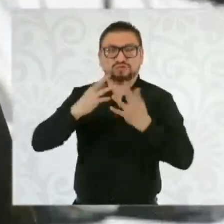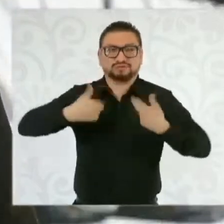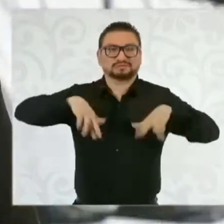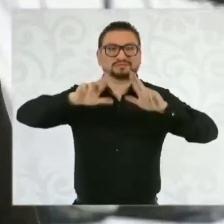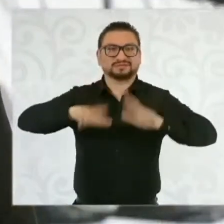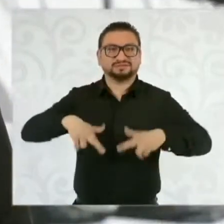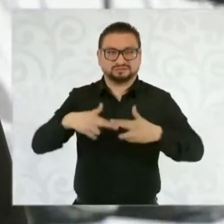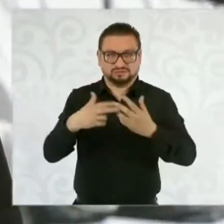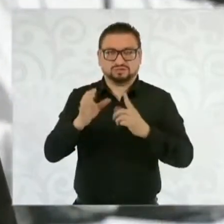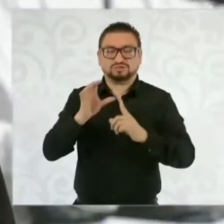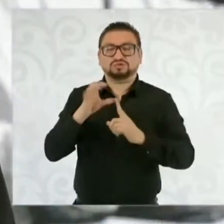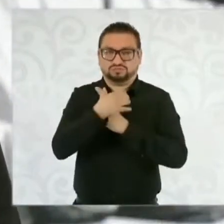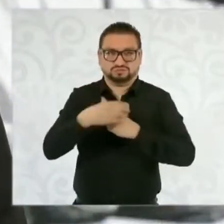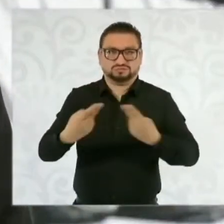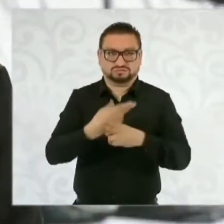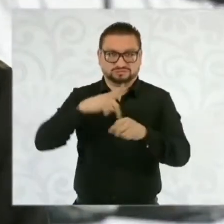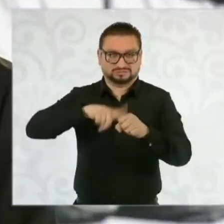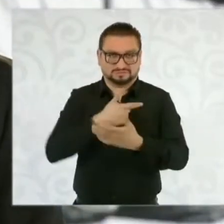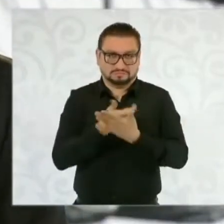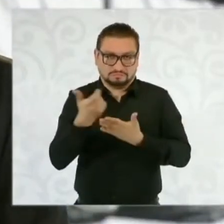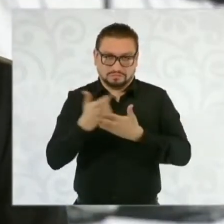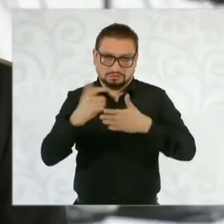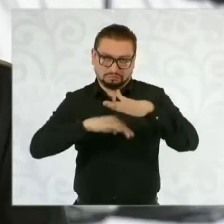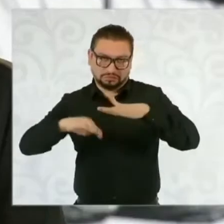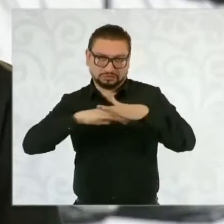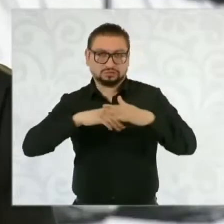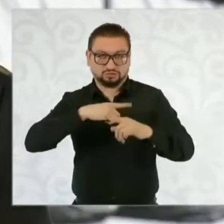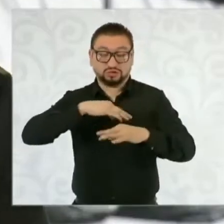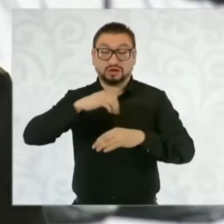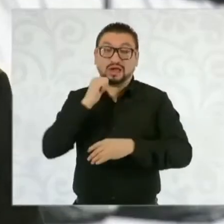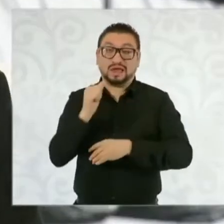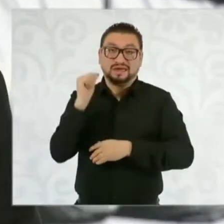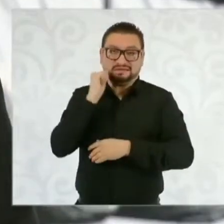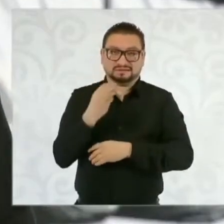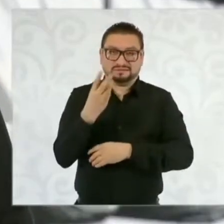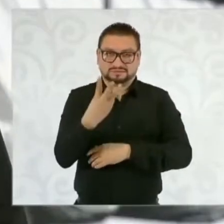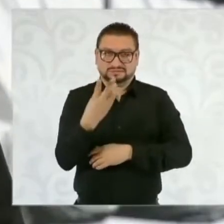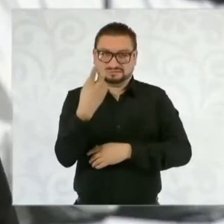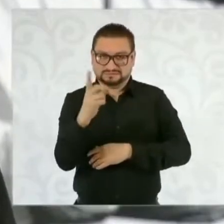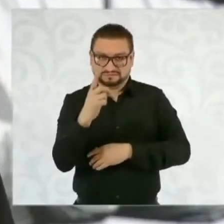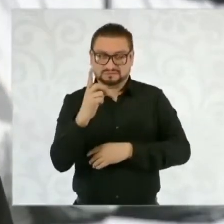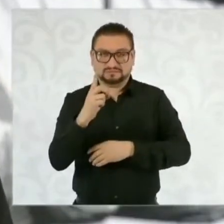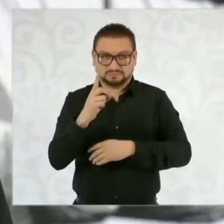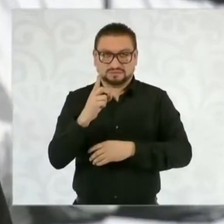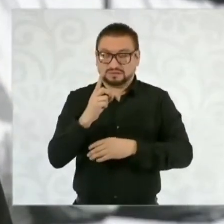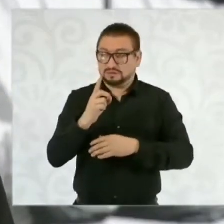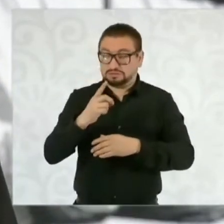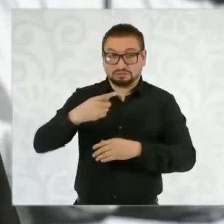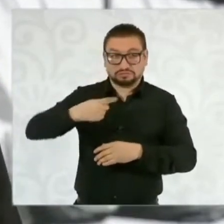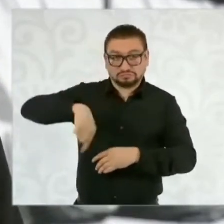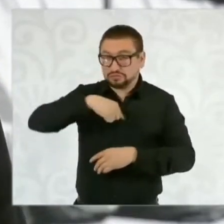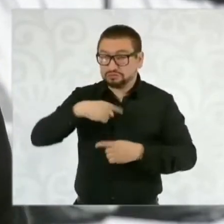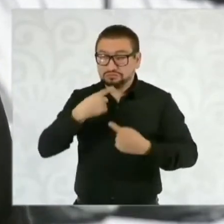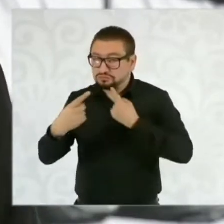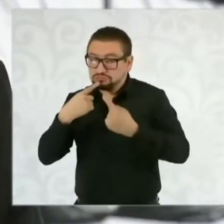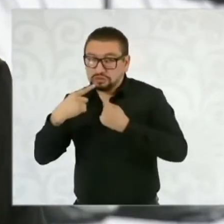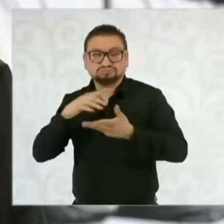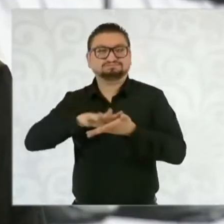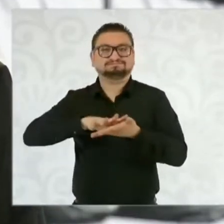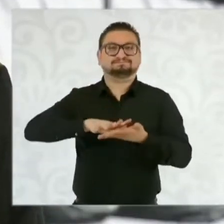Representantes de la Comisión Nacional de Salarios Mínimos, el día de ayer, 3 de diciembre, por consenso